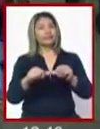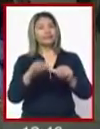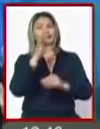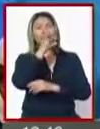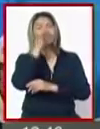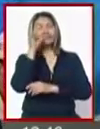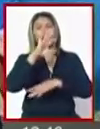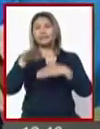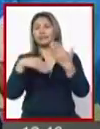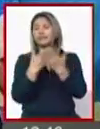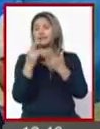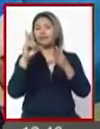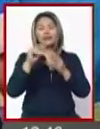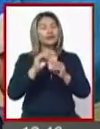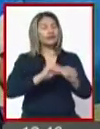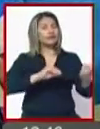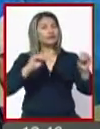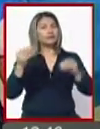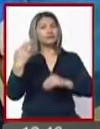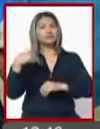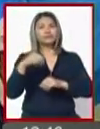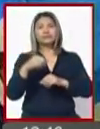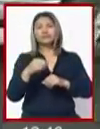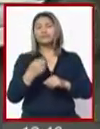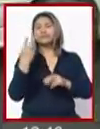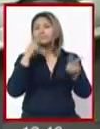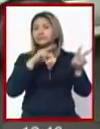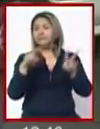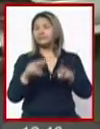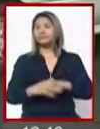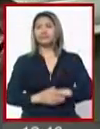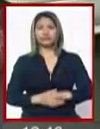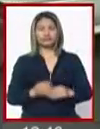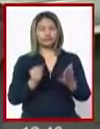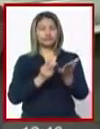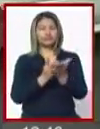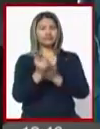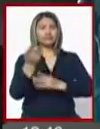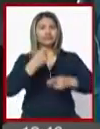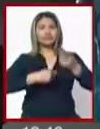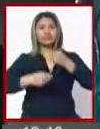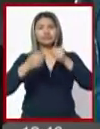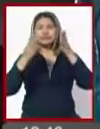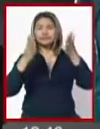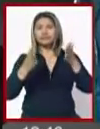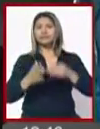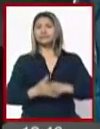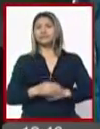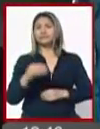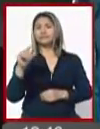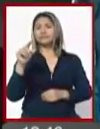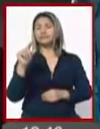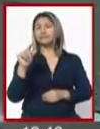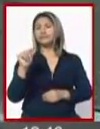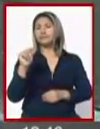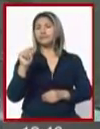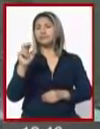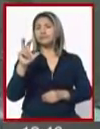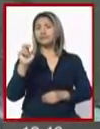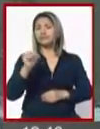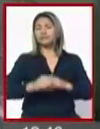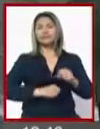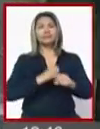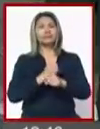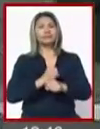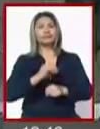huelga masiva. No vamos a movernos, a lo menos esto, vaya a verificar, somos los verdaderos comerciantes que estamos 10, 20, 30 años en esta ramada, no